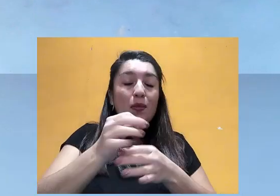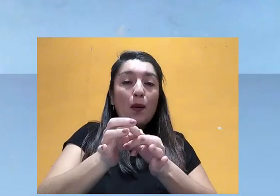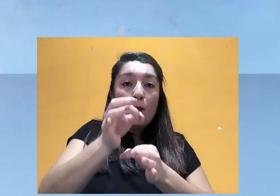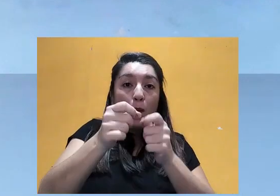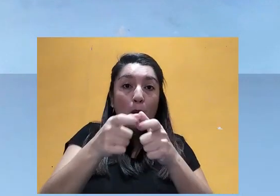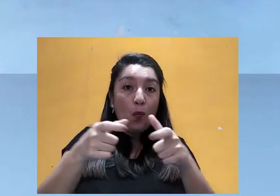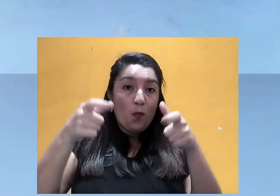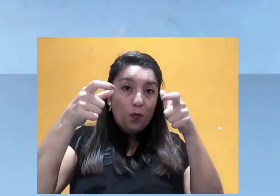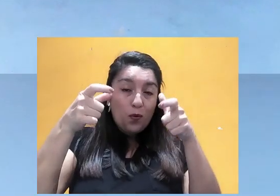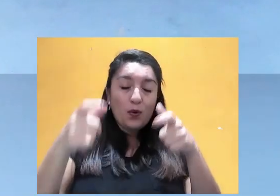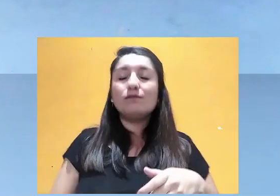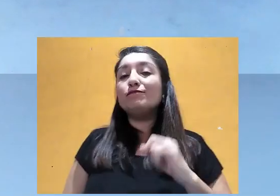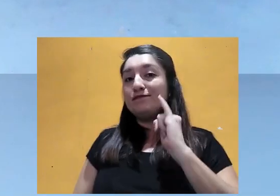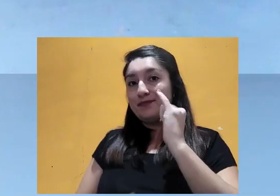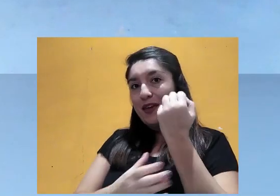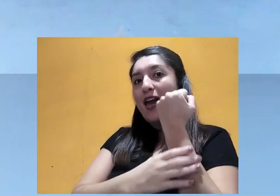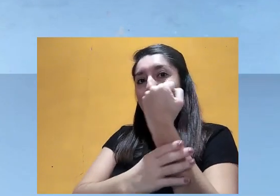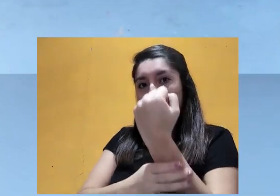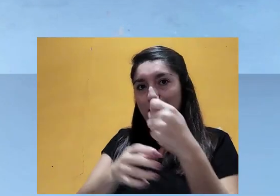del embudo, muy bien.